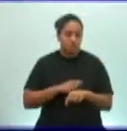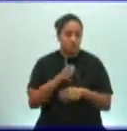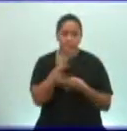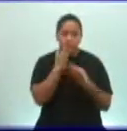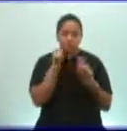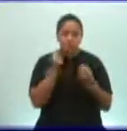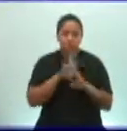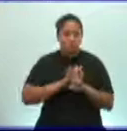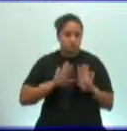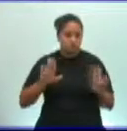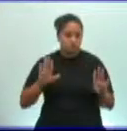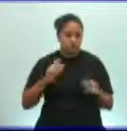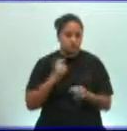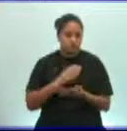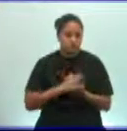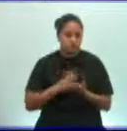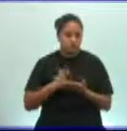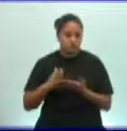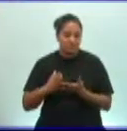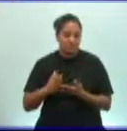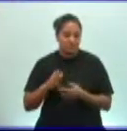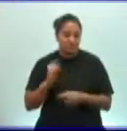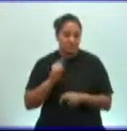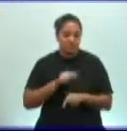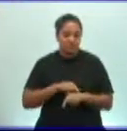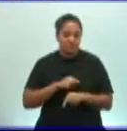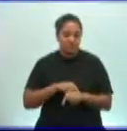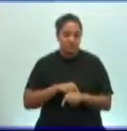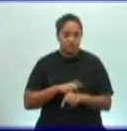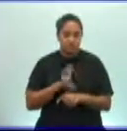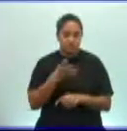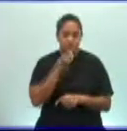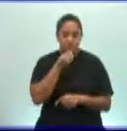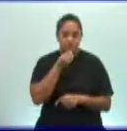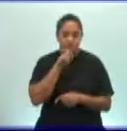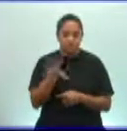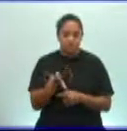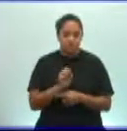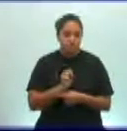podemos recuperar. Vamos entonces a la primera actividad.